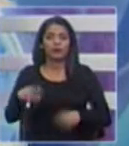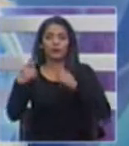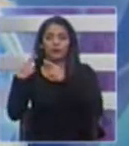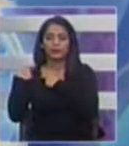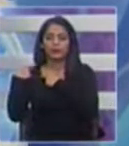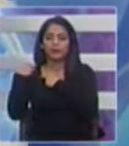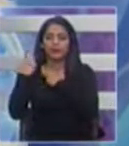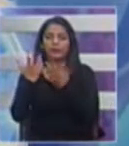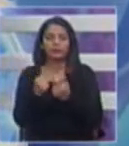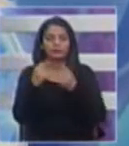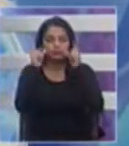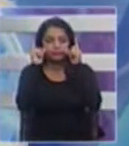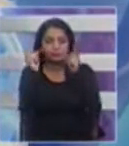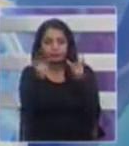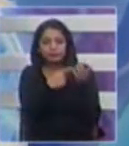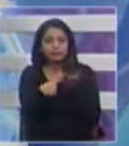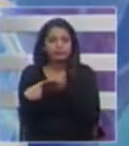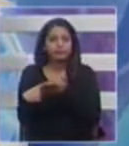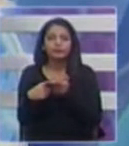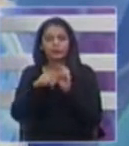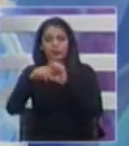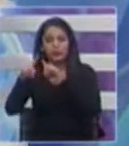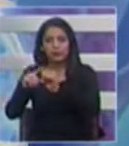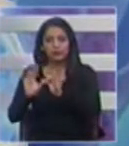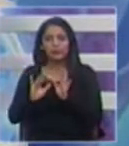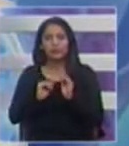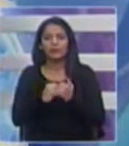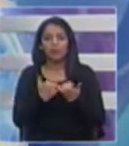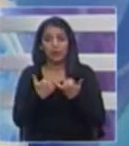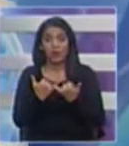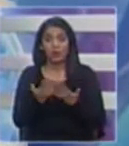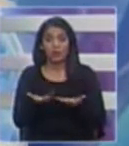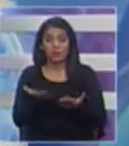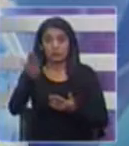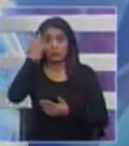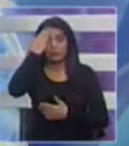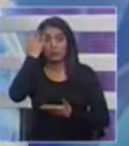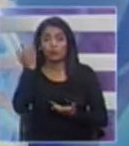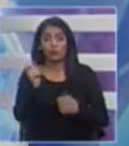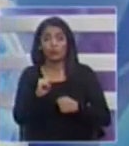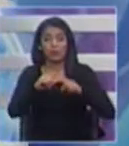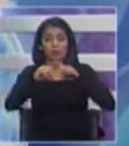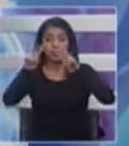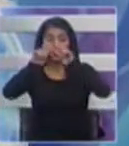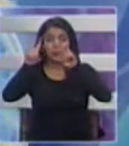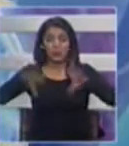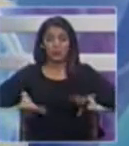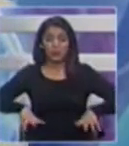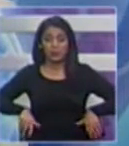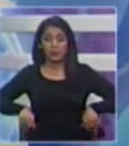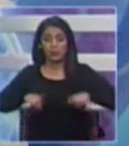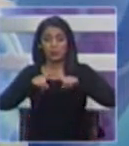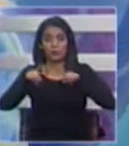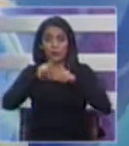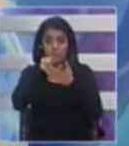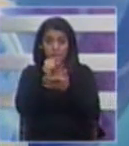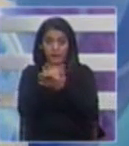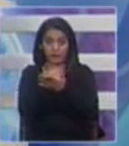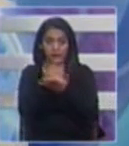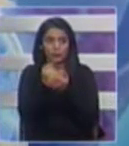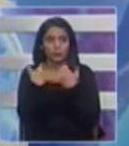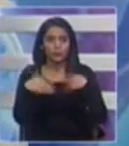cursos también de nivelación. Los cursos de nivelación normalmente, Francisco, se los dan afuera de la universidad, no se lo dan dentro del